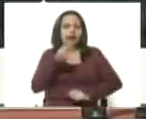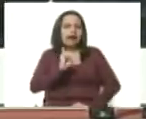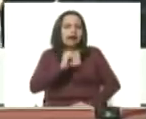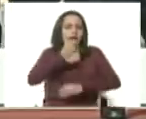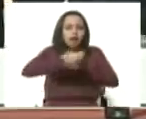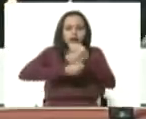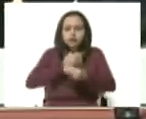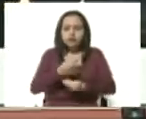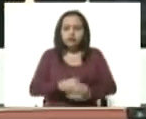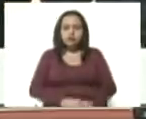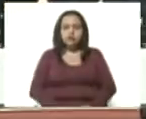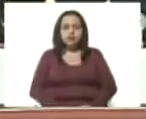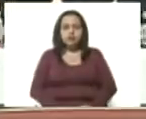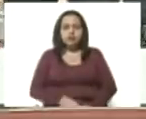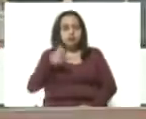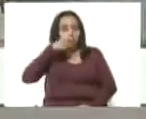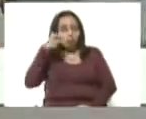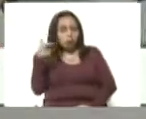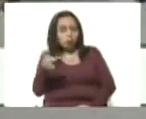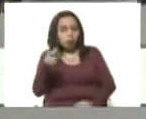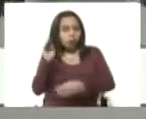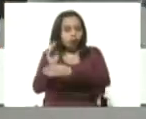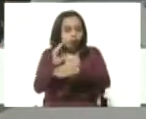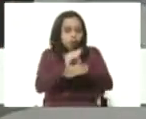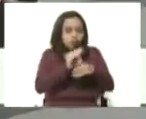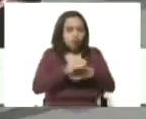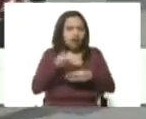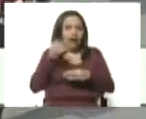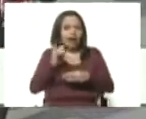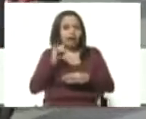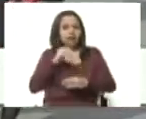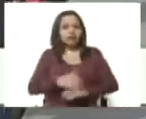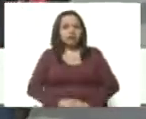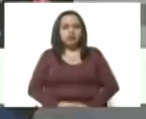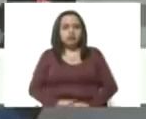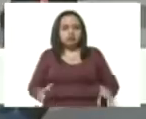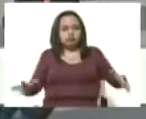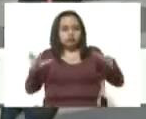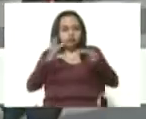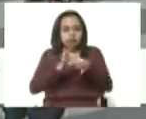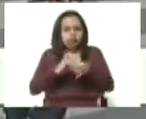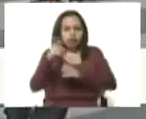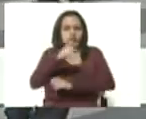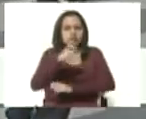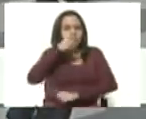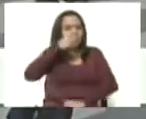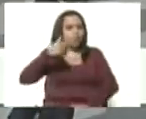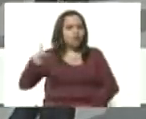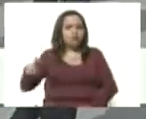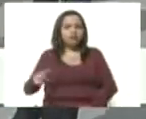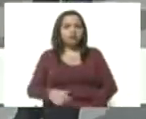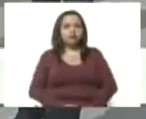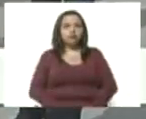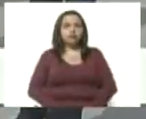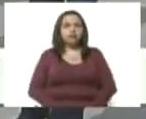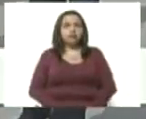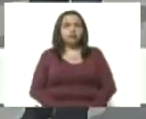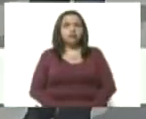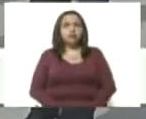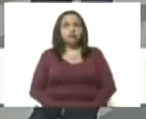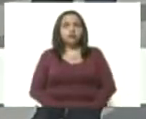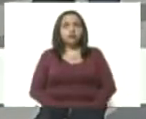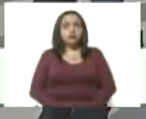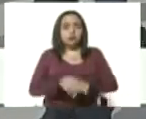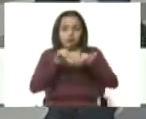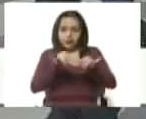ejerce la gobernanza, se ejerce la articulación con las necesidades del pueblo. Y